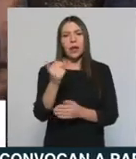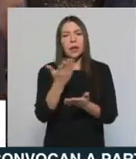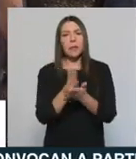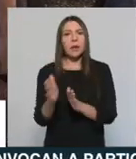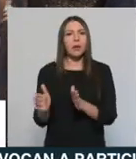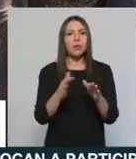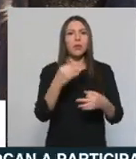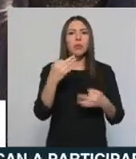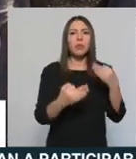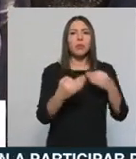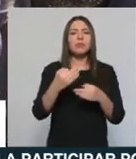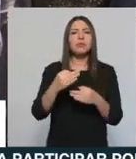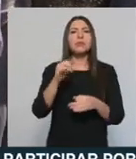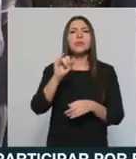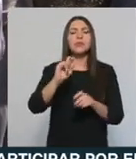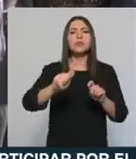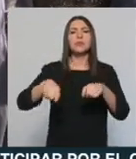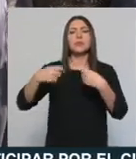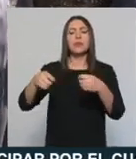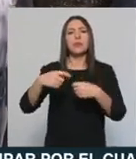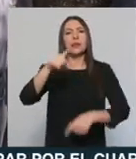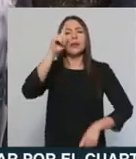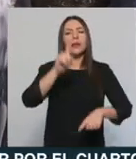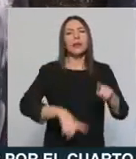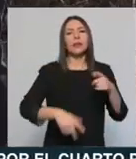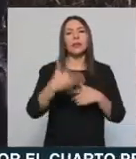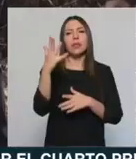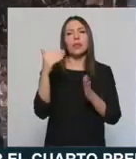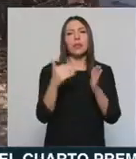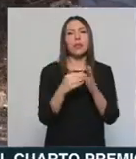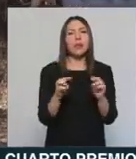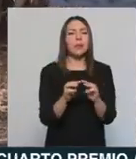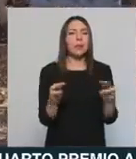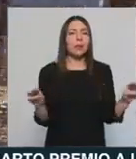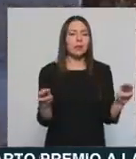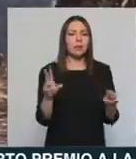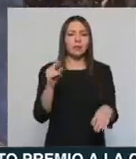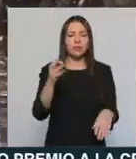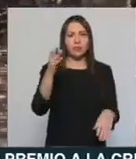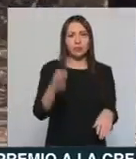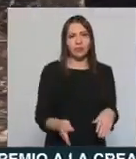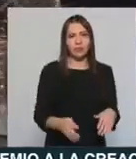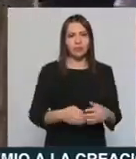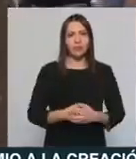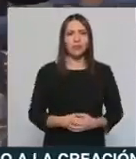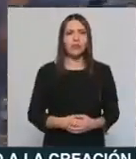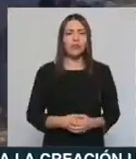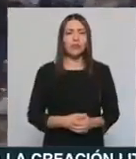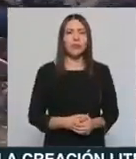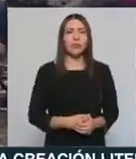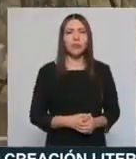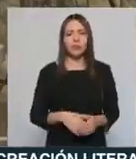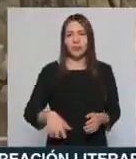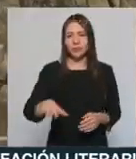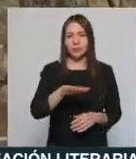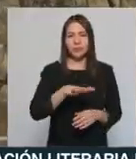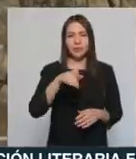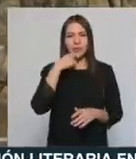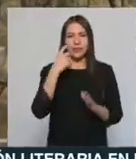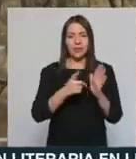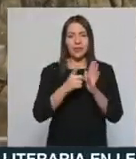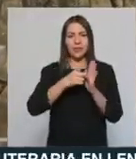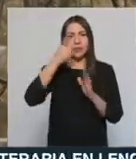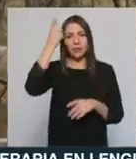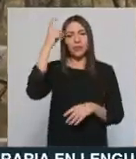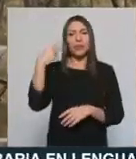esté quitando, ¿no?, 5,000 metros cuadrados. Reveló que la inmobiliaria Trepi que pelea el predio es propiedad de José